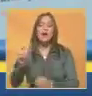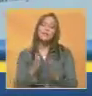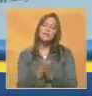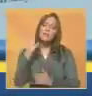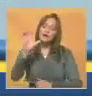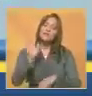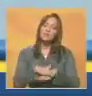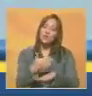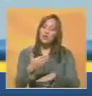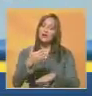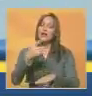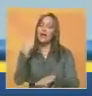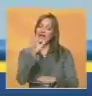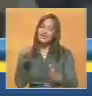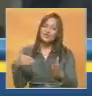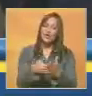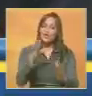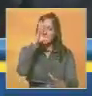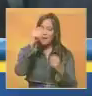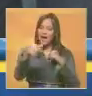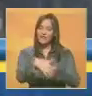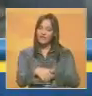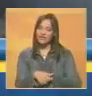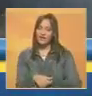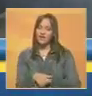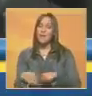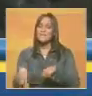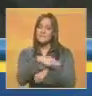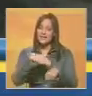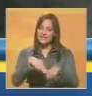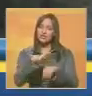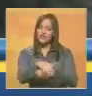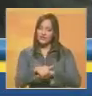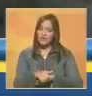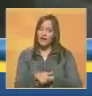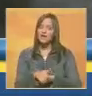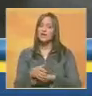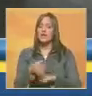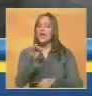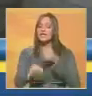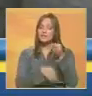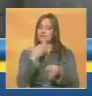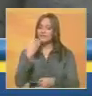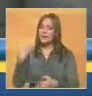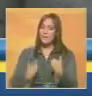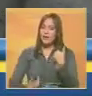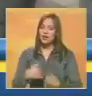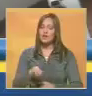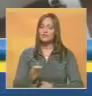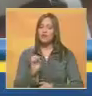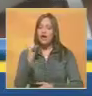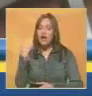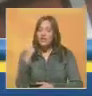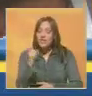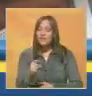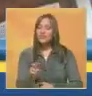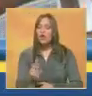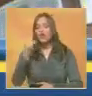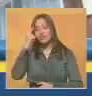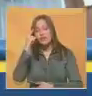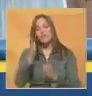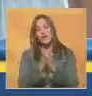por los ataques en Teherán contra la embajada británica. El ministro británico de Asuntos Exteriores dio el pasado miércoles 48 horas para que los